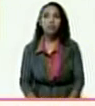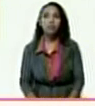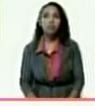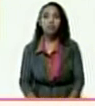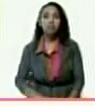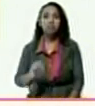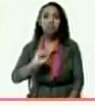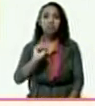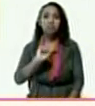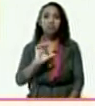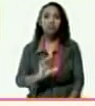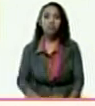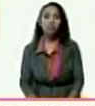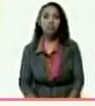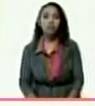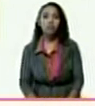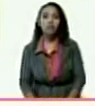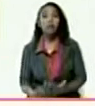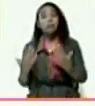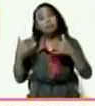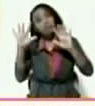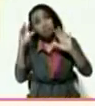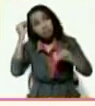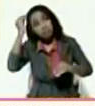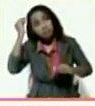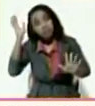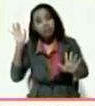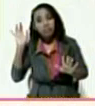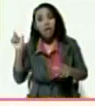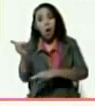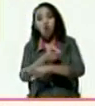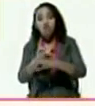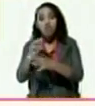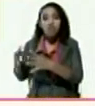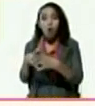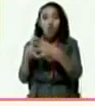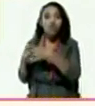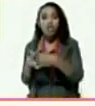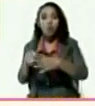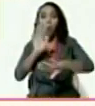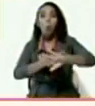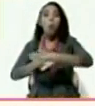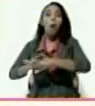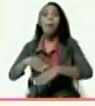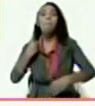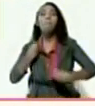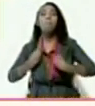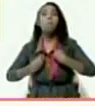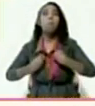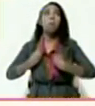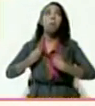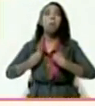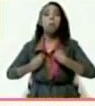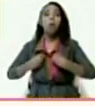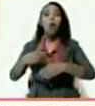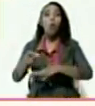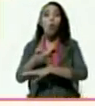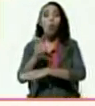Así. Me imagino que ahí el gobierno de Estados Unidos debe manifestar su preocupación porque